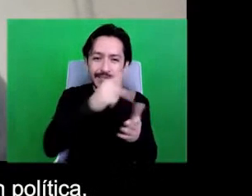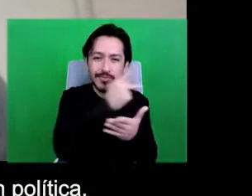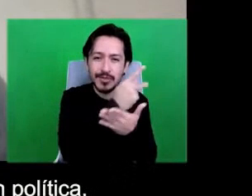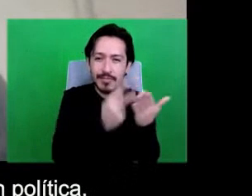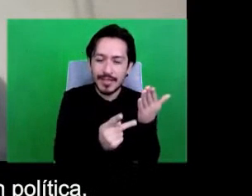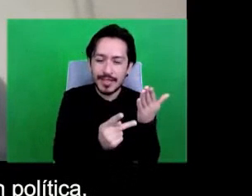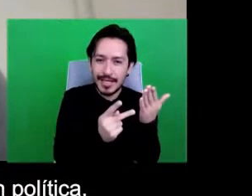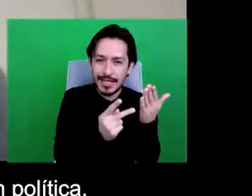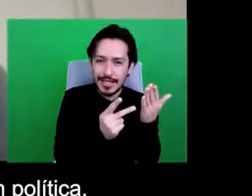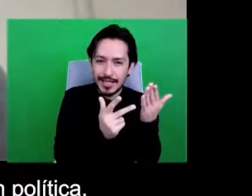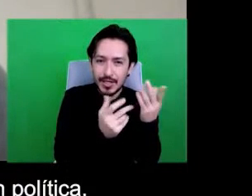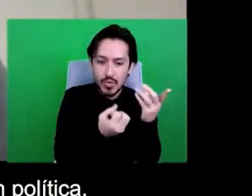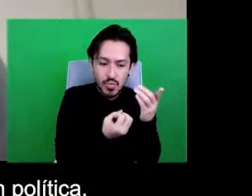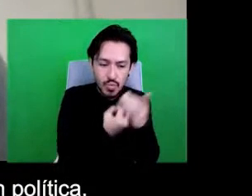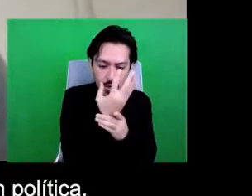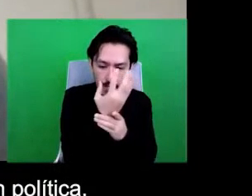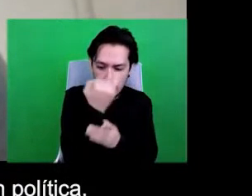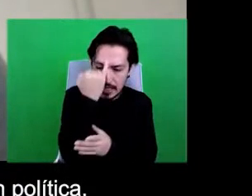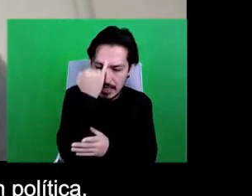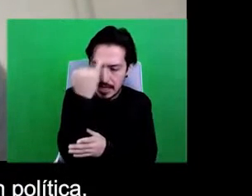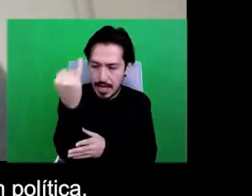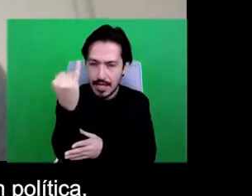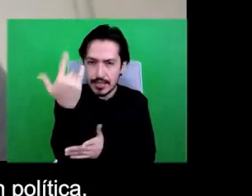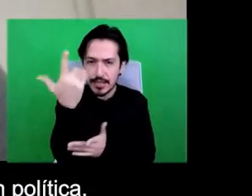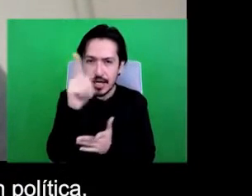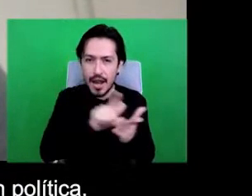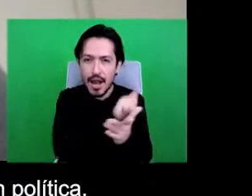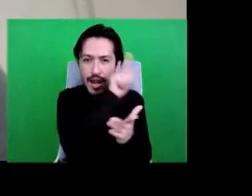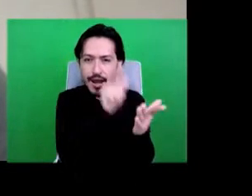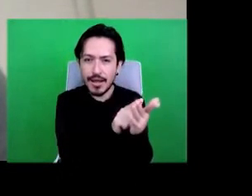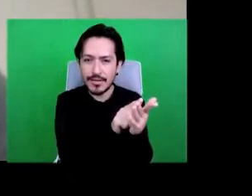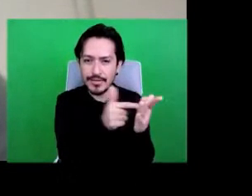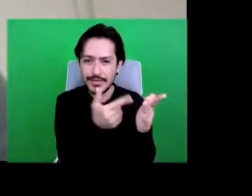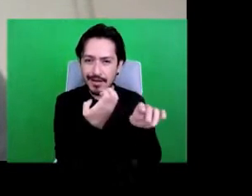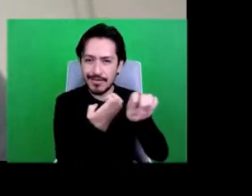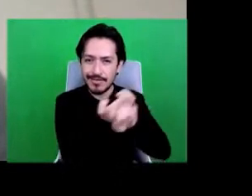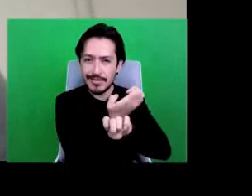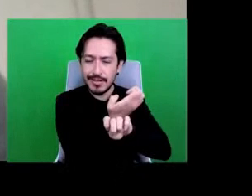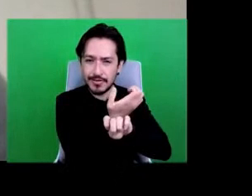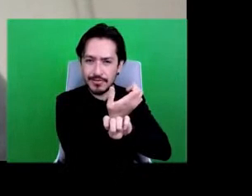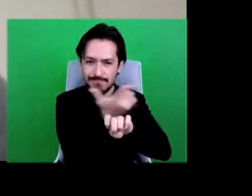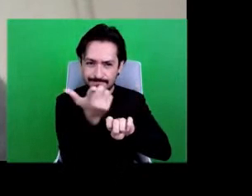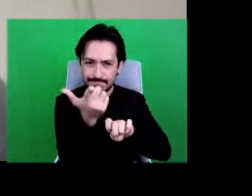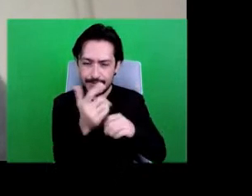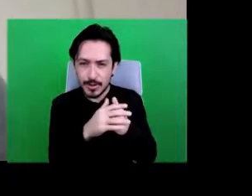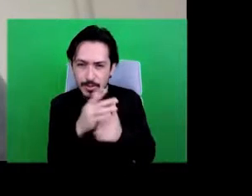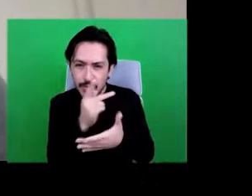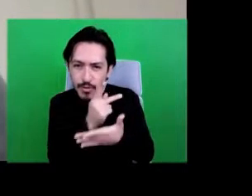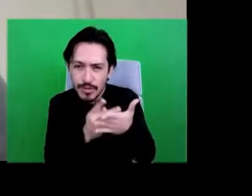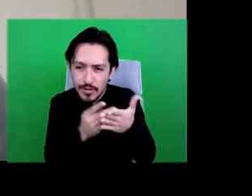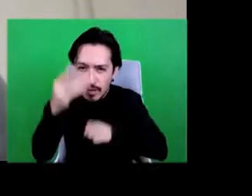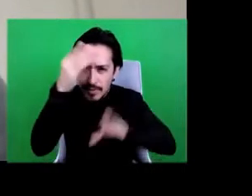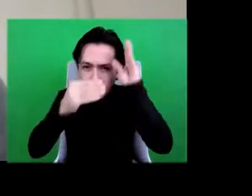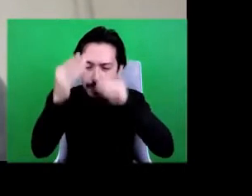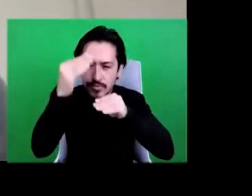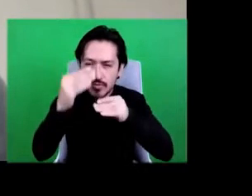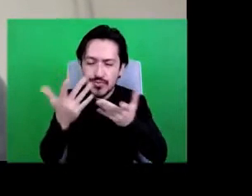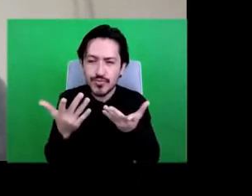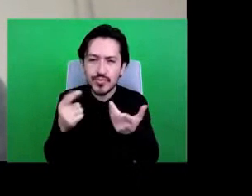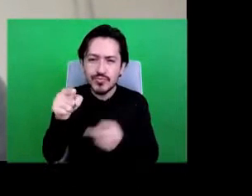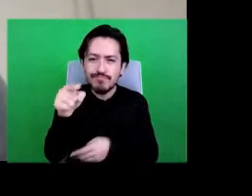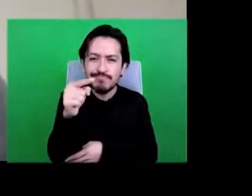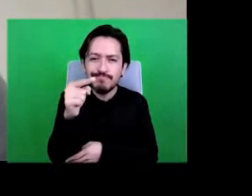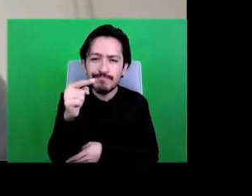política, de políticas culturales del Estado, y cómo fue su experiencia desde sus puntos de vista,